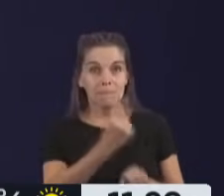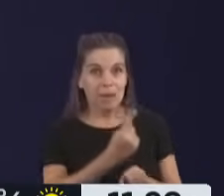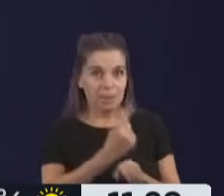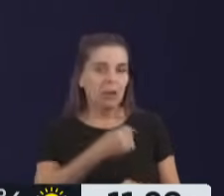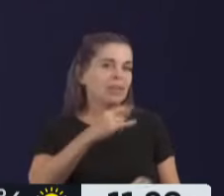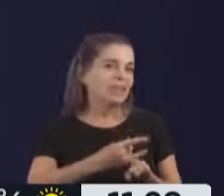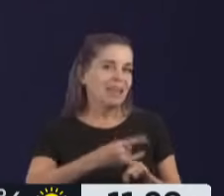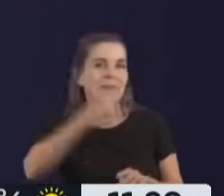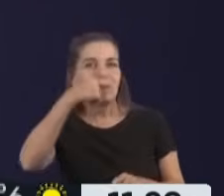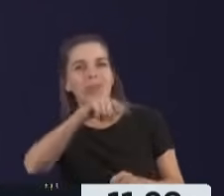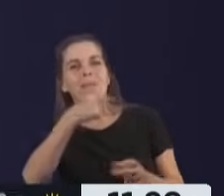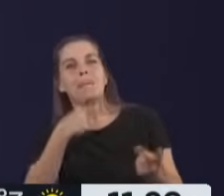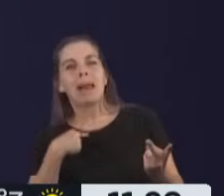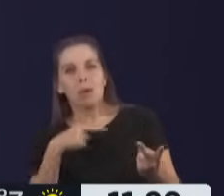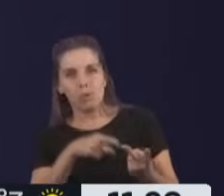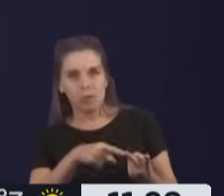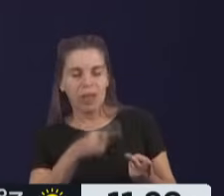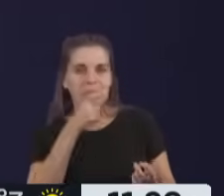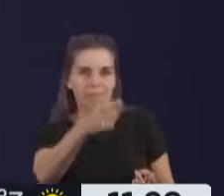arranco como siempre por el final.